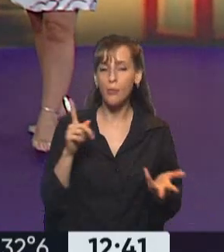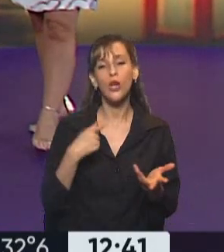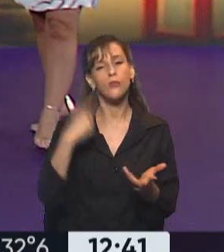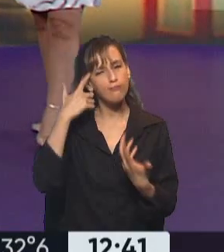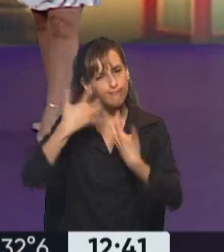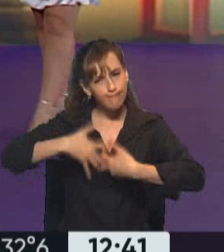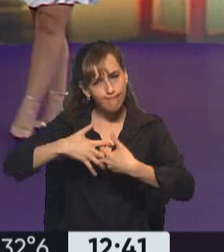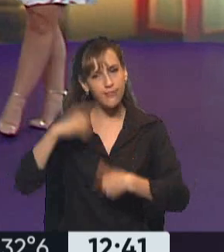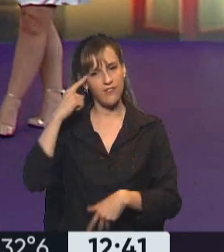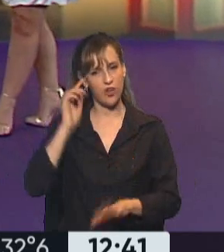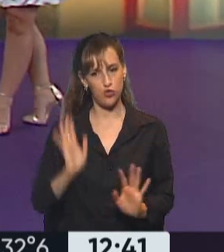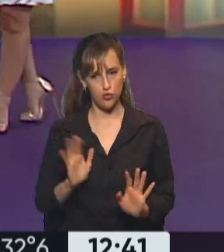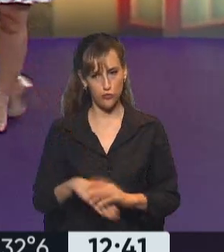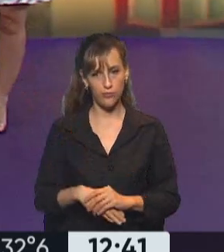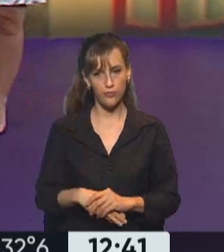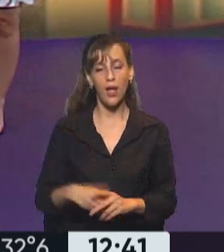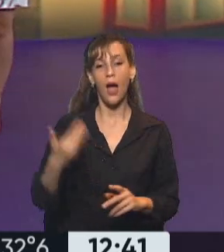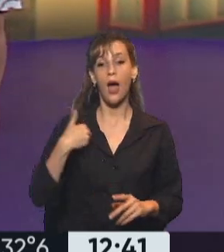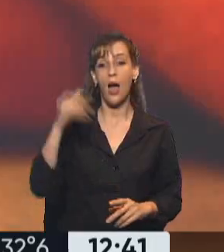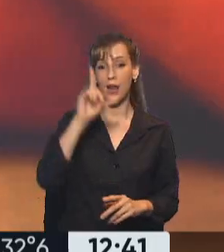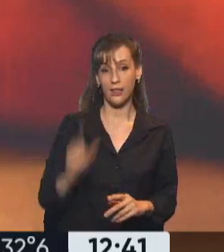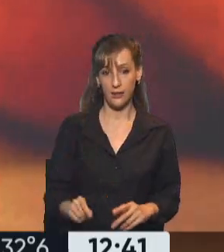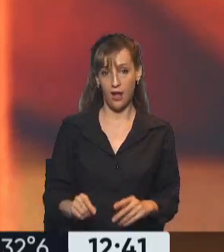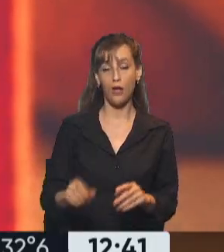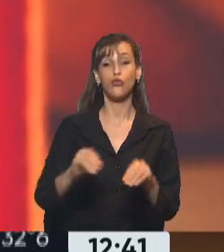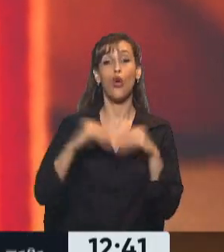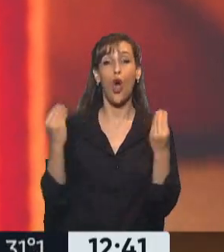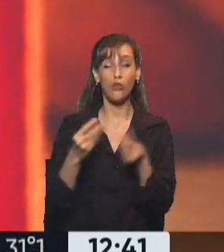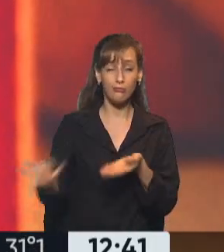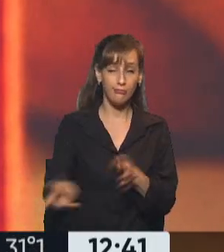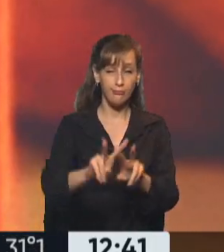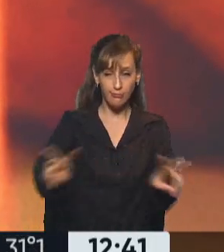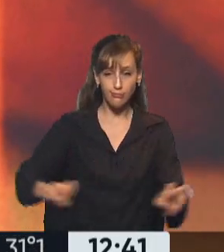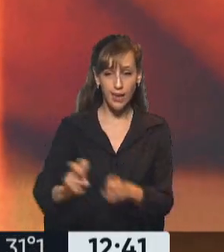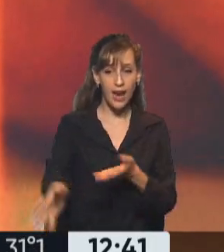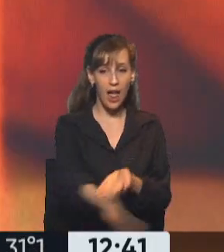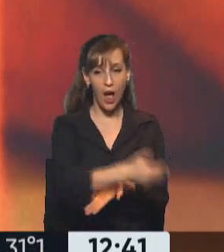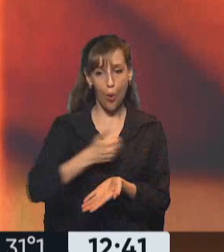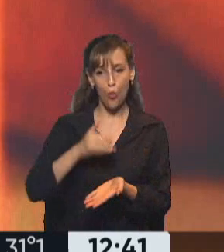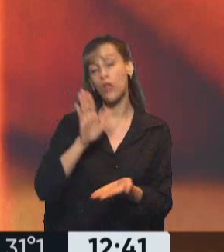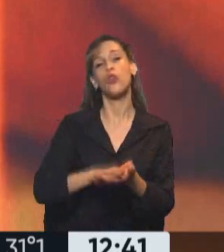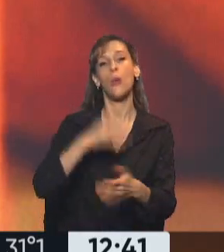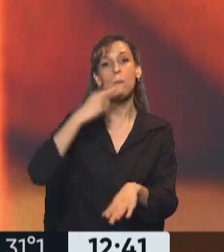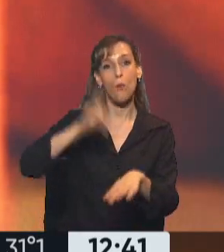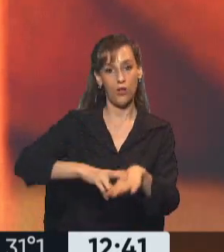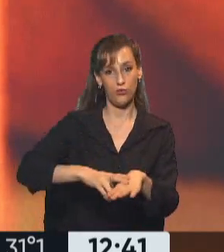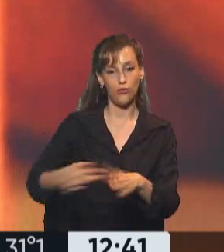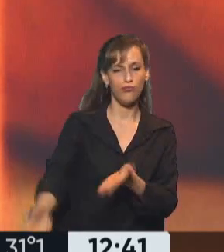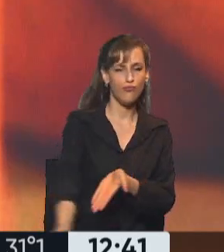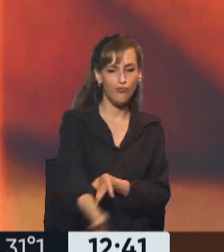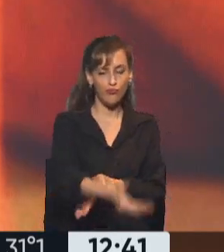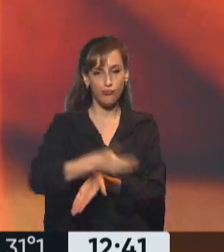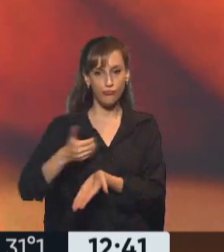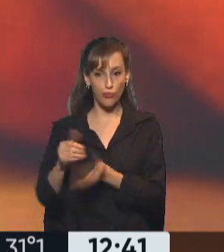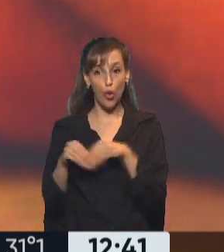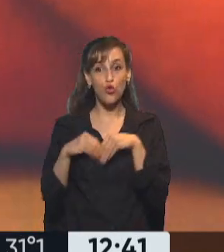en Argentina, sobre el total de lo que se recauda, los famosos impuestos, ¿cuánto es de